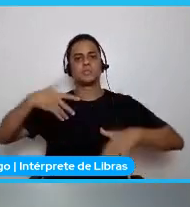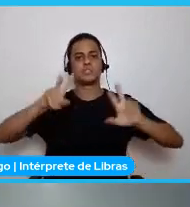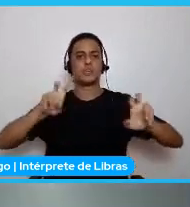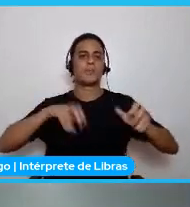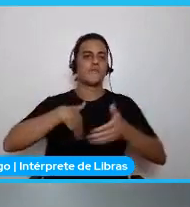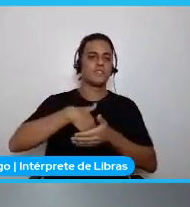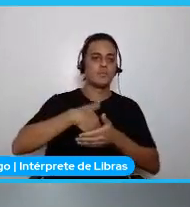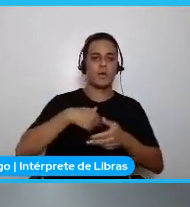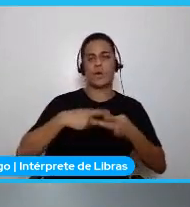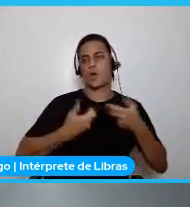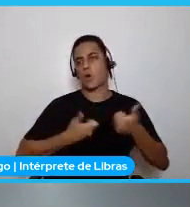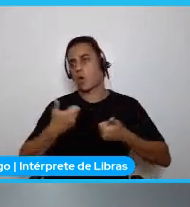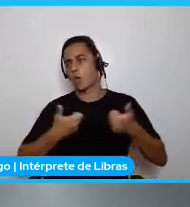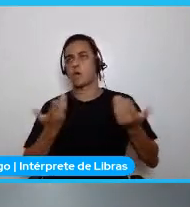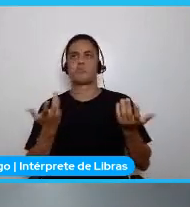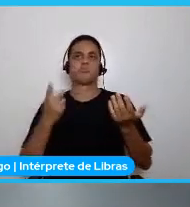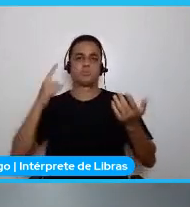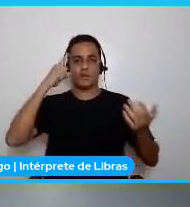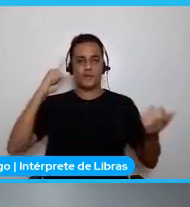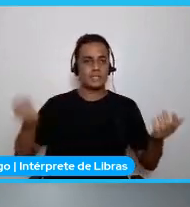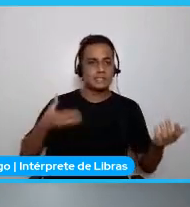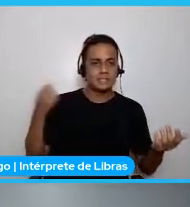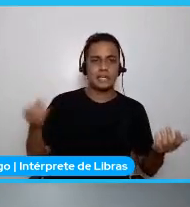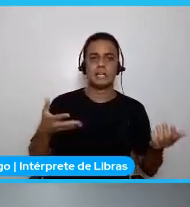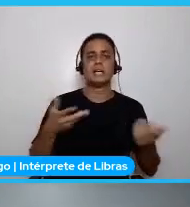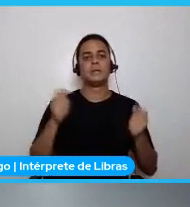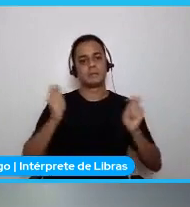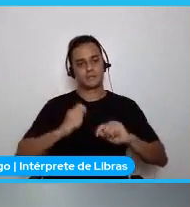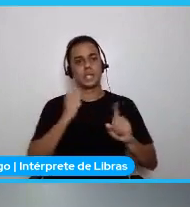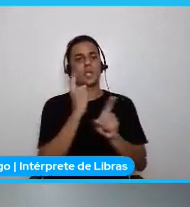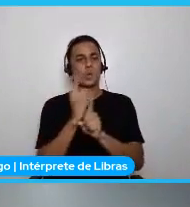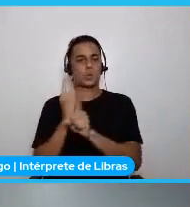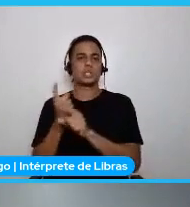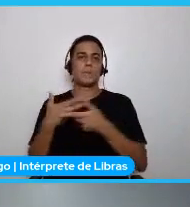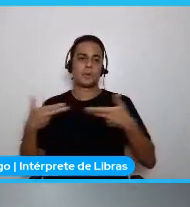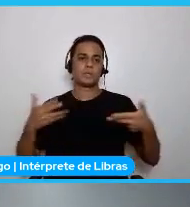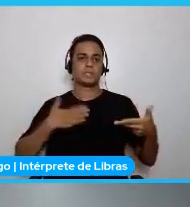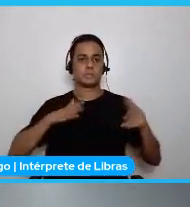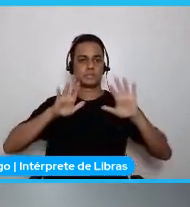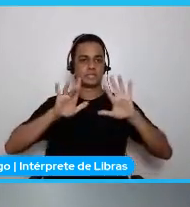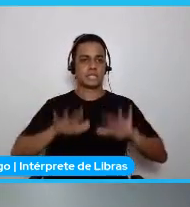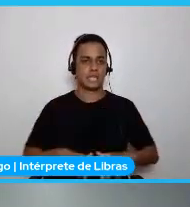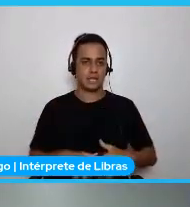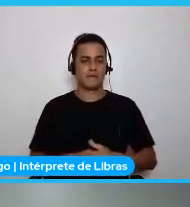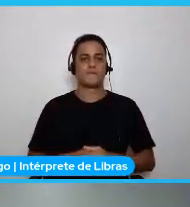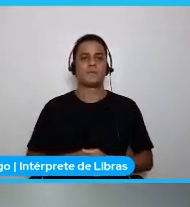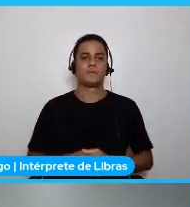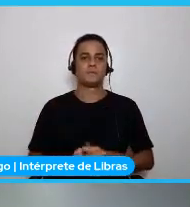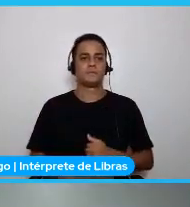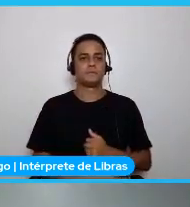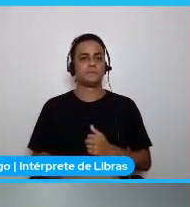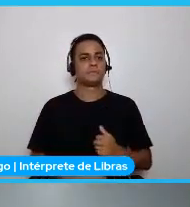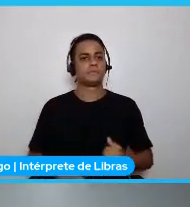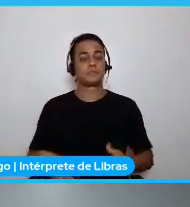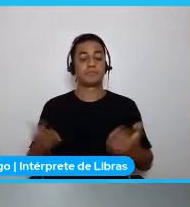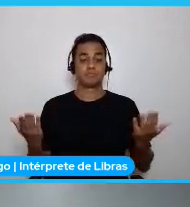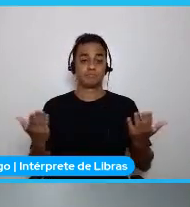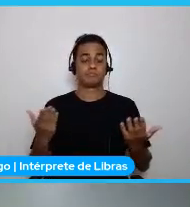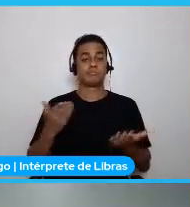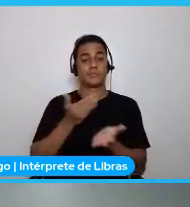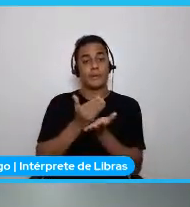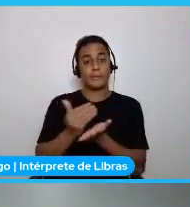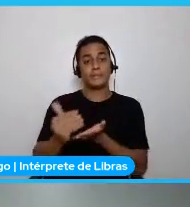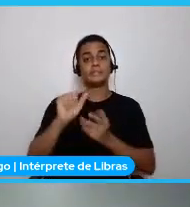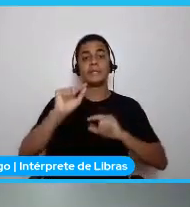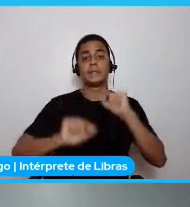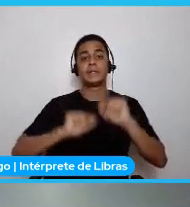innovación, datos, ¿no? Y pueden encontrar algunas cosas de las que escribo. Entonces, empecemos hablando de